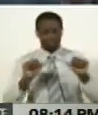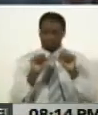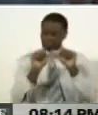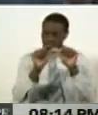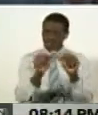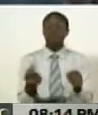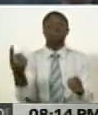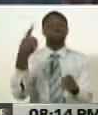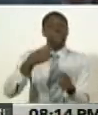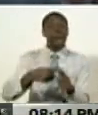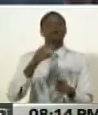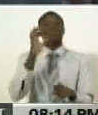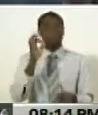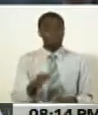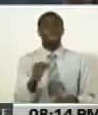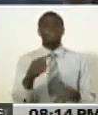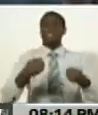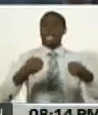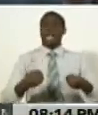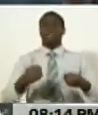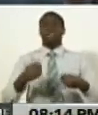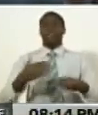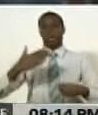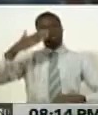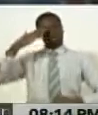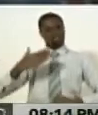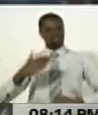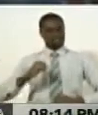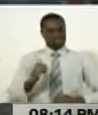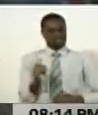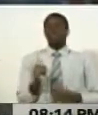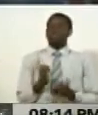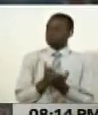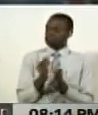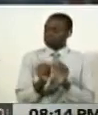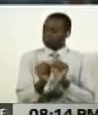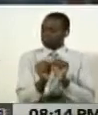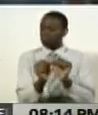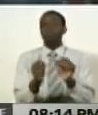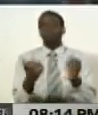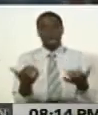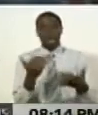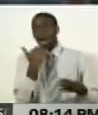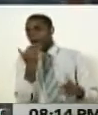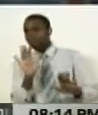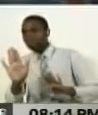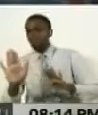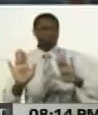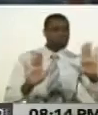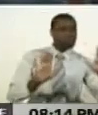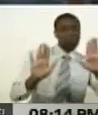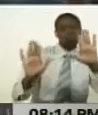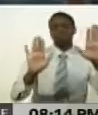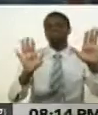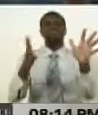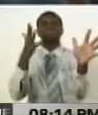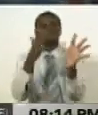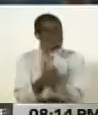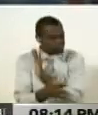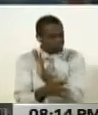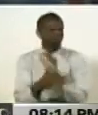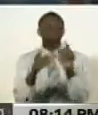de los cuerpos de seguridad a quienes le ha tocado llevar el pulso de cada una de estas acciones, ha sido el de